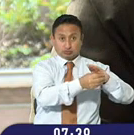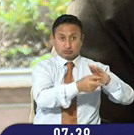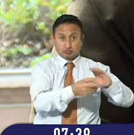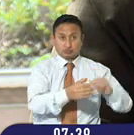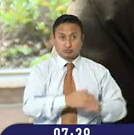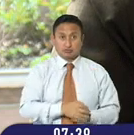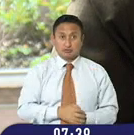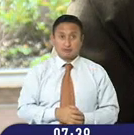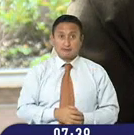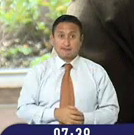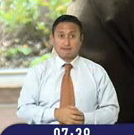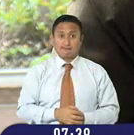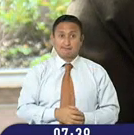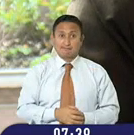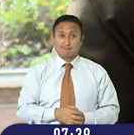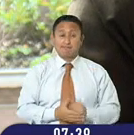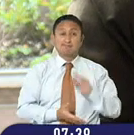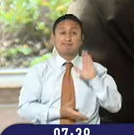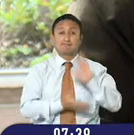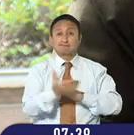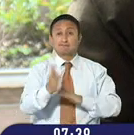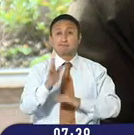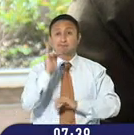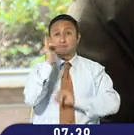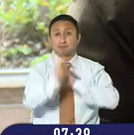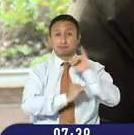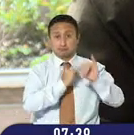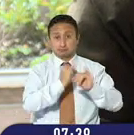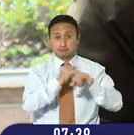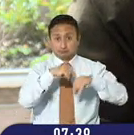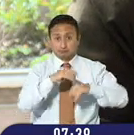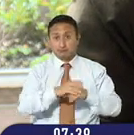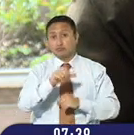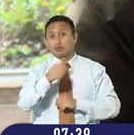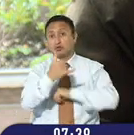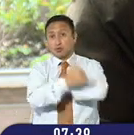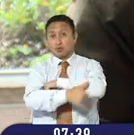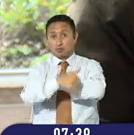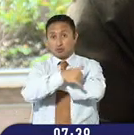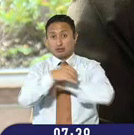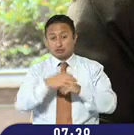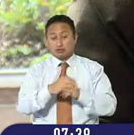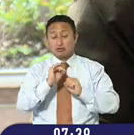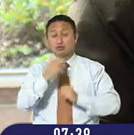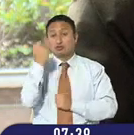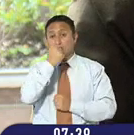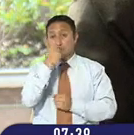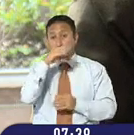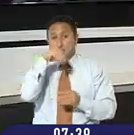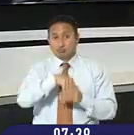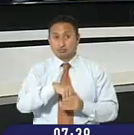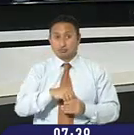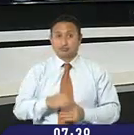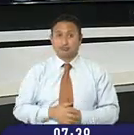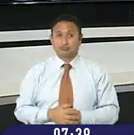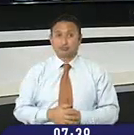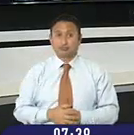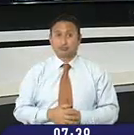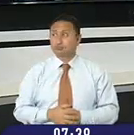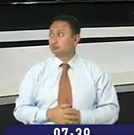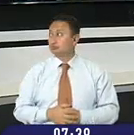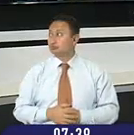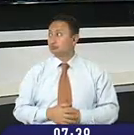que iban al extranjero, y en esos se adosaban drogas. Y un